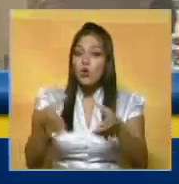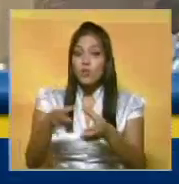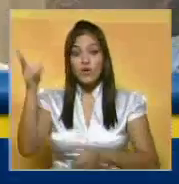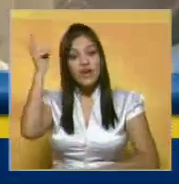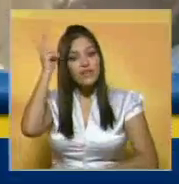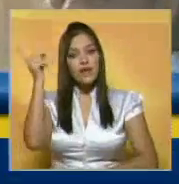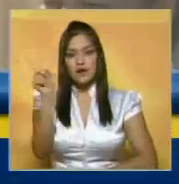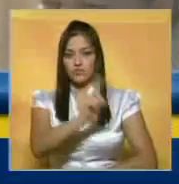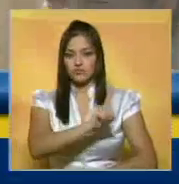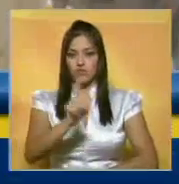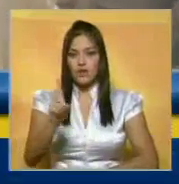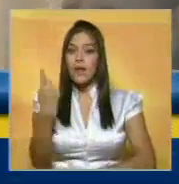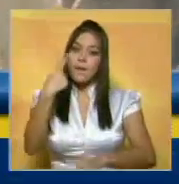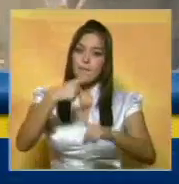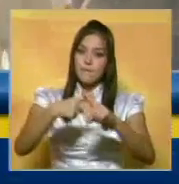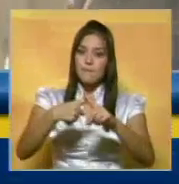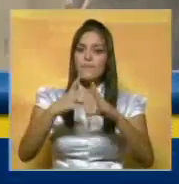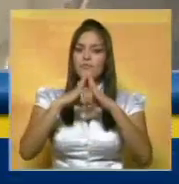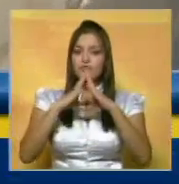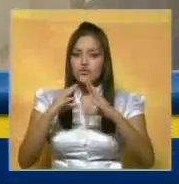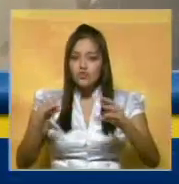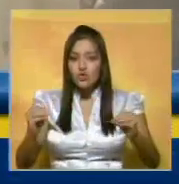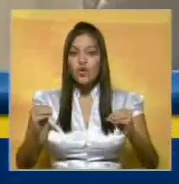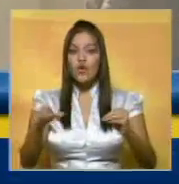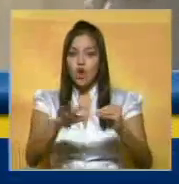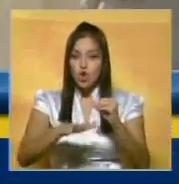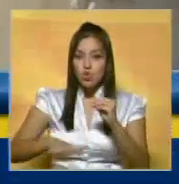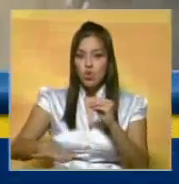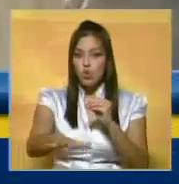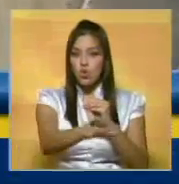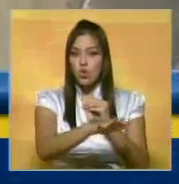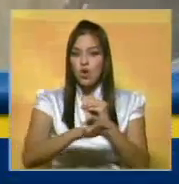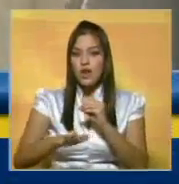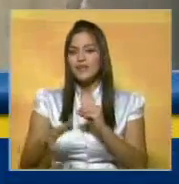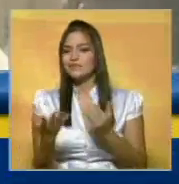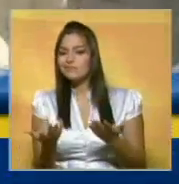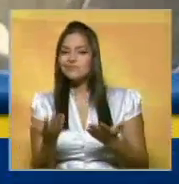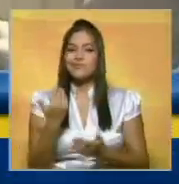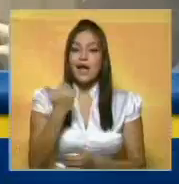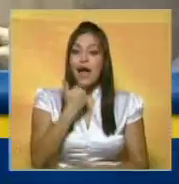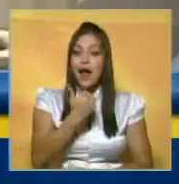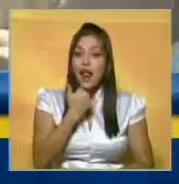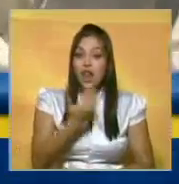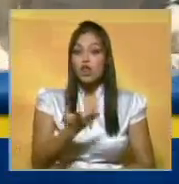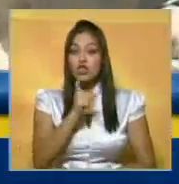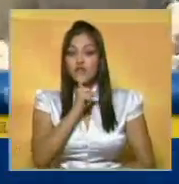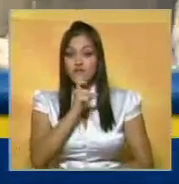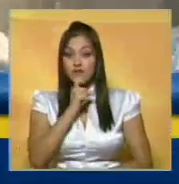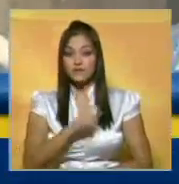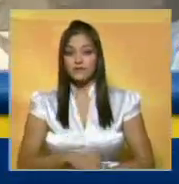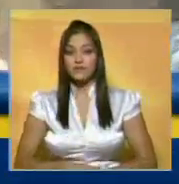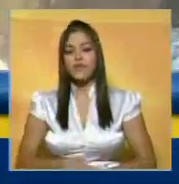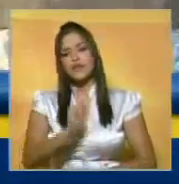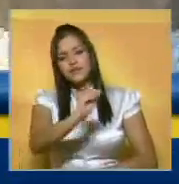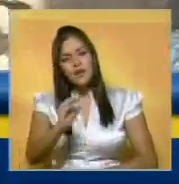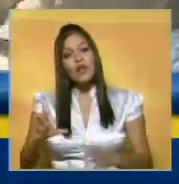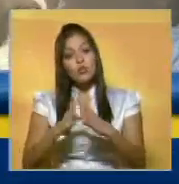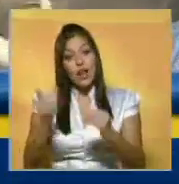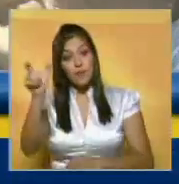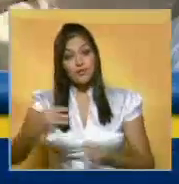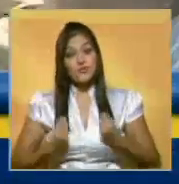indígena, sino con todas las zonas que tengan alguna dificultad. Hizo un llamado a